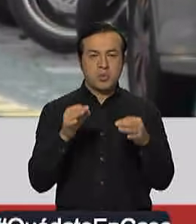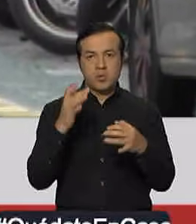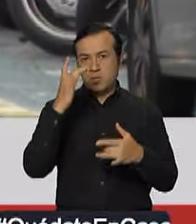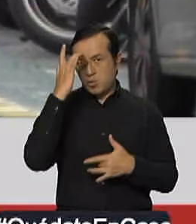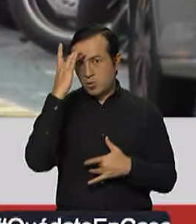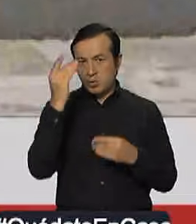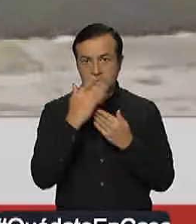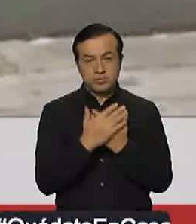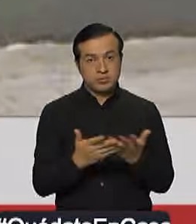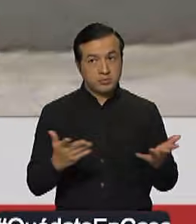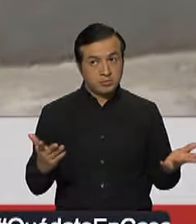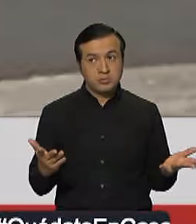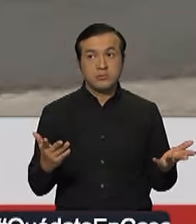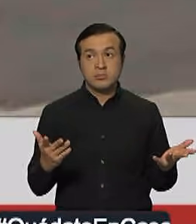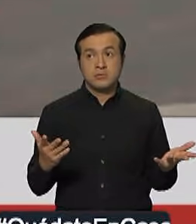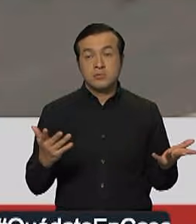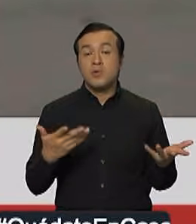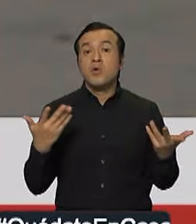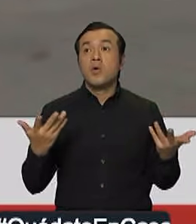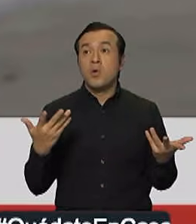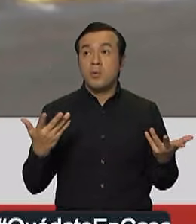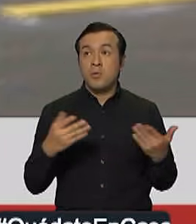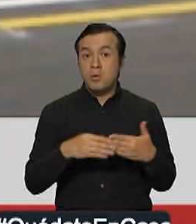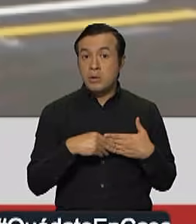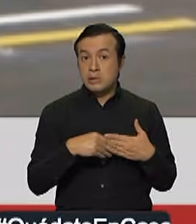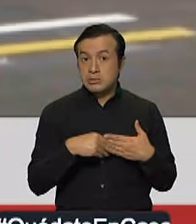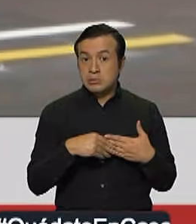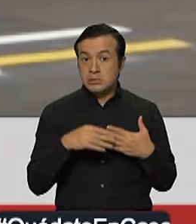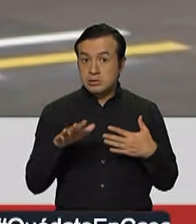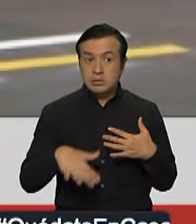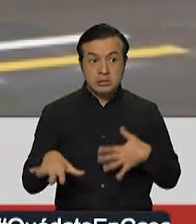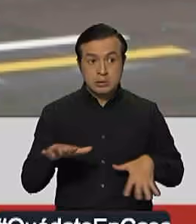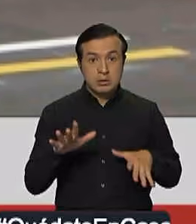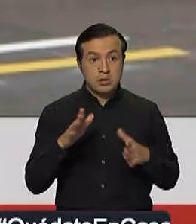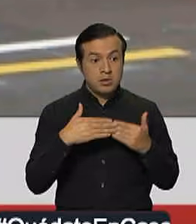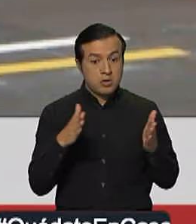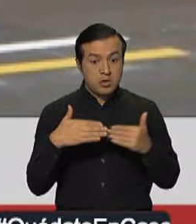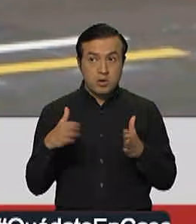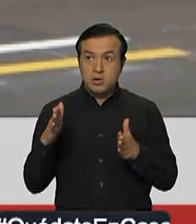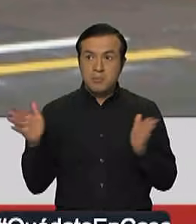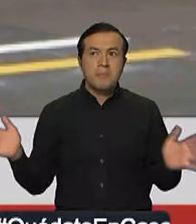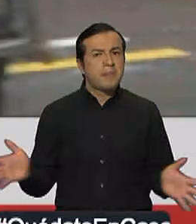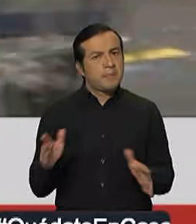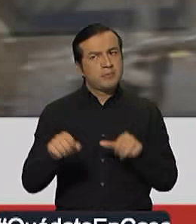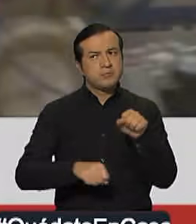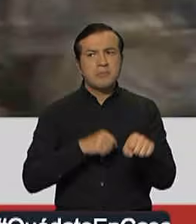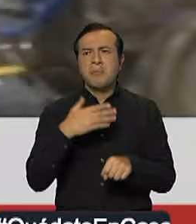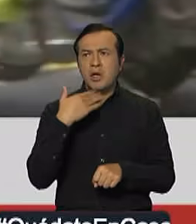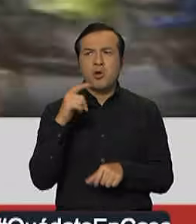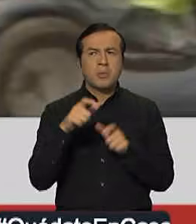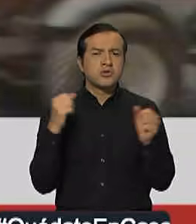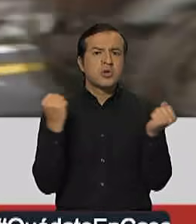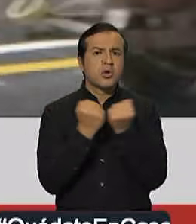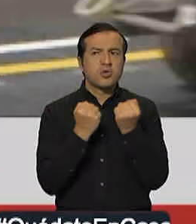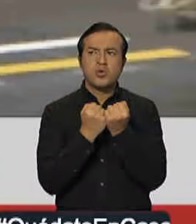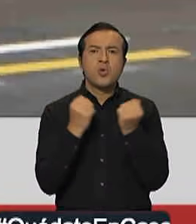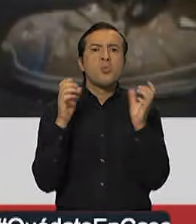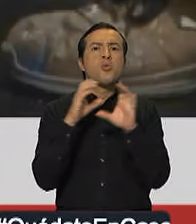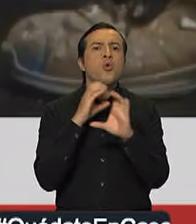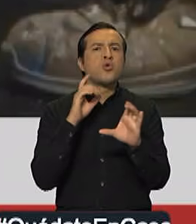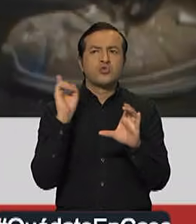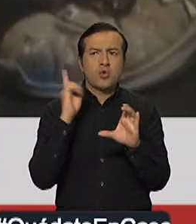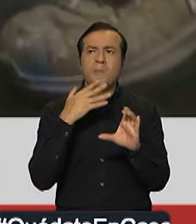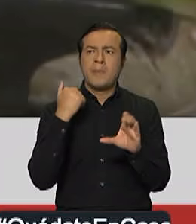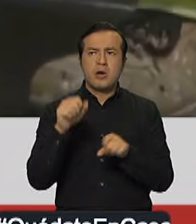del coronavirus. Mientras las restricciones se flexibilizan, los gobiernos locales impulsan este medio de transporte para evitar aglomeraciones en el transporte público,